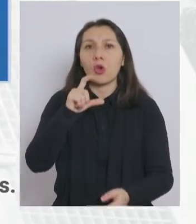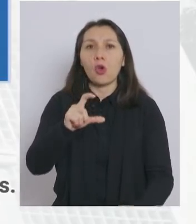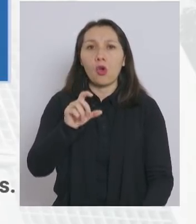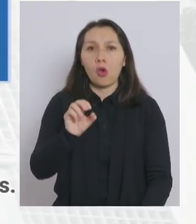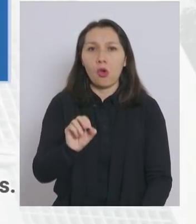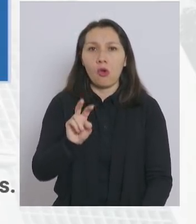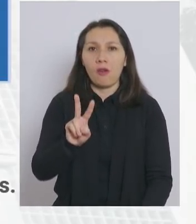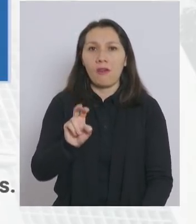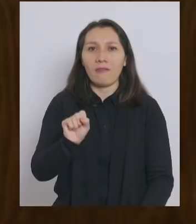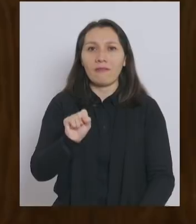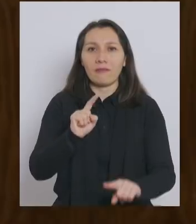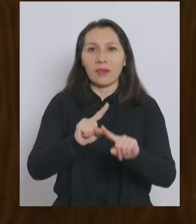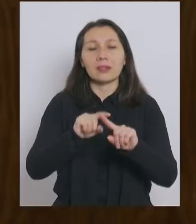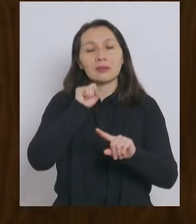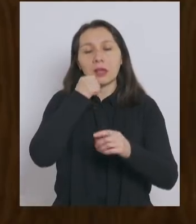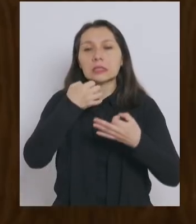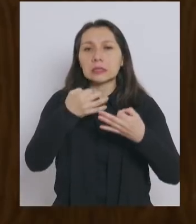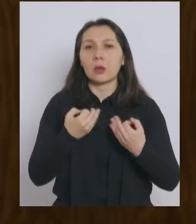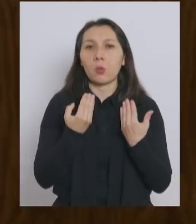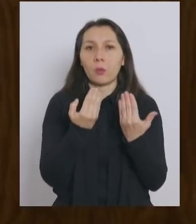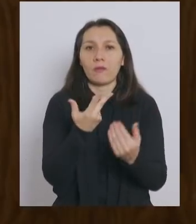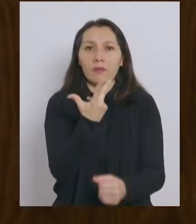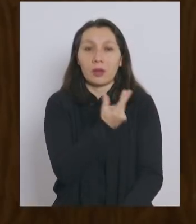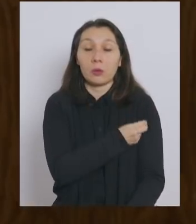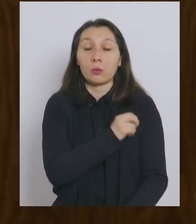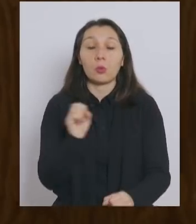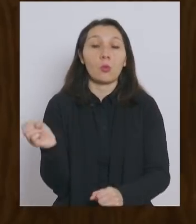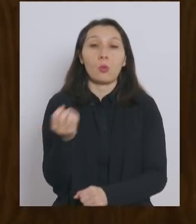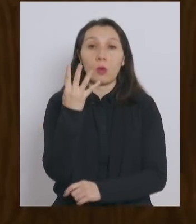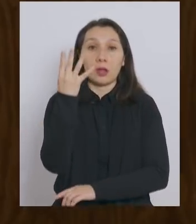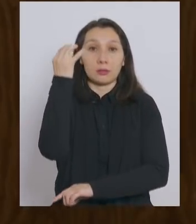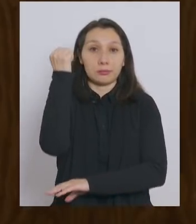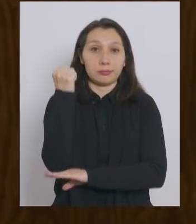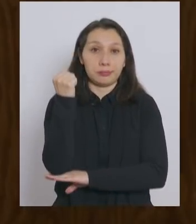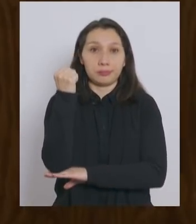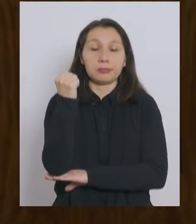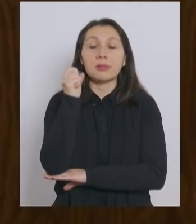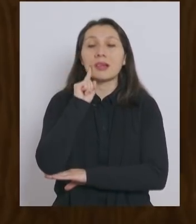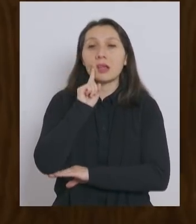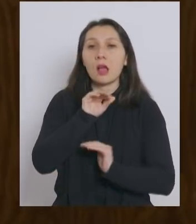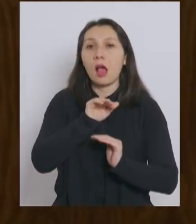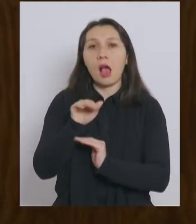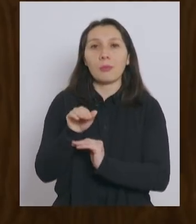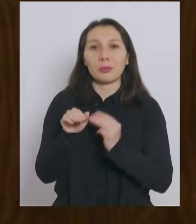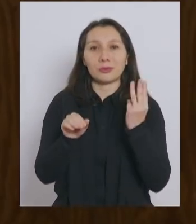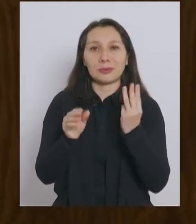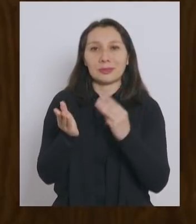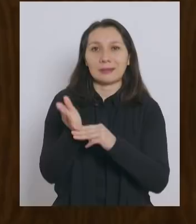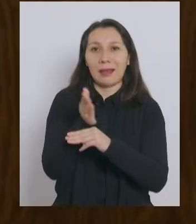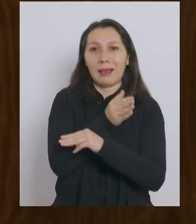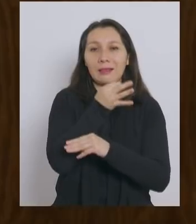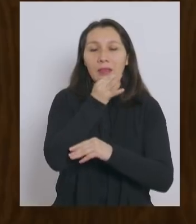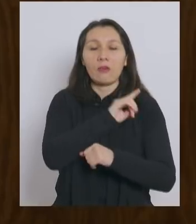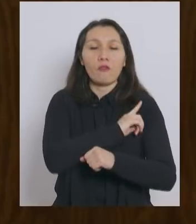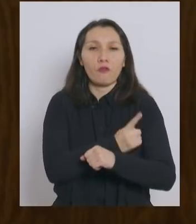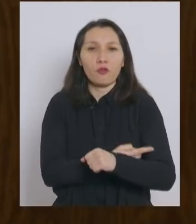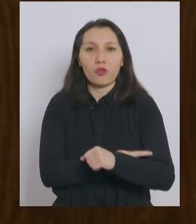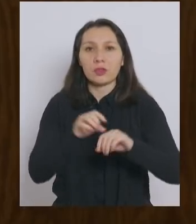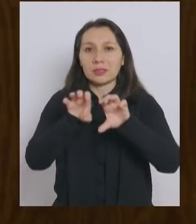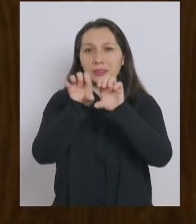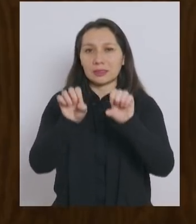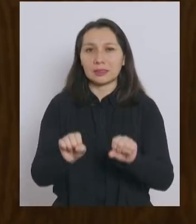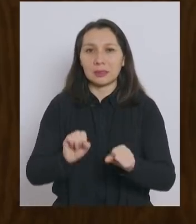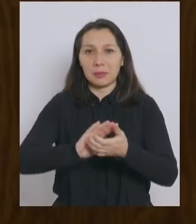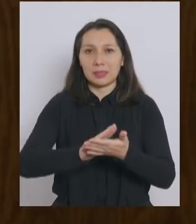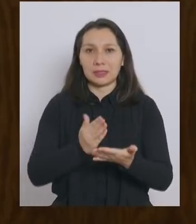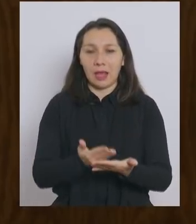COVAX. Y el cuarto pilar, entonces, es aquel que sustenta a los otros 3 para fortalecer a los sistemas de